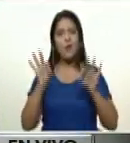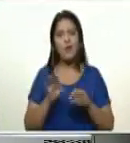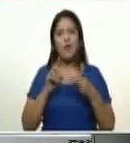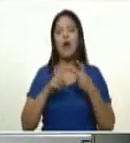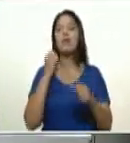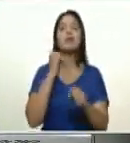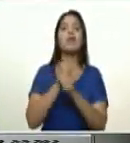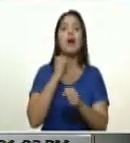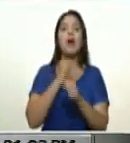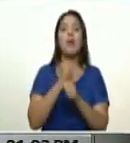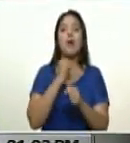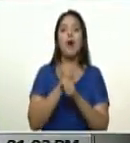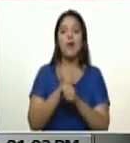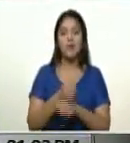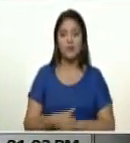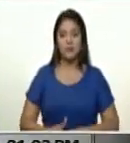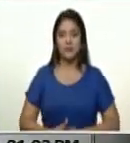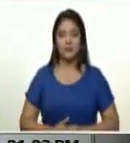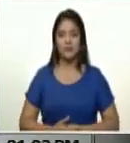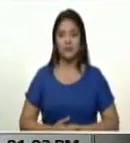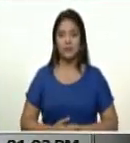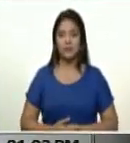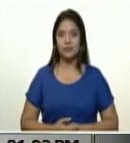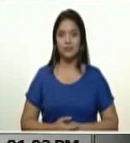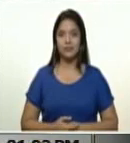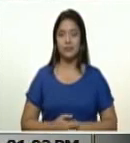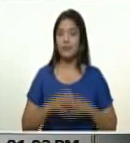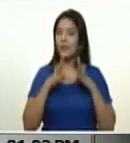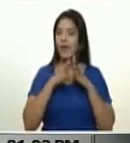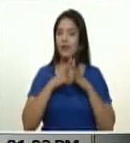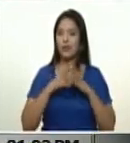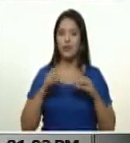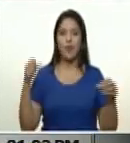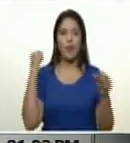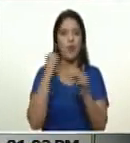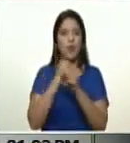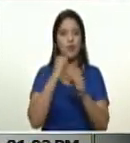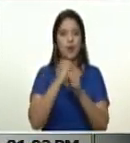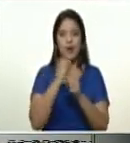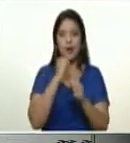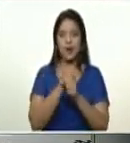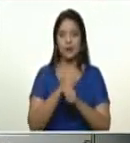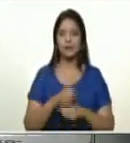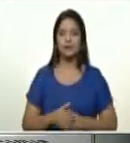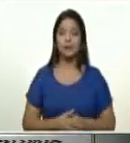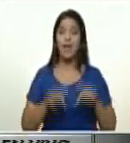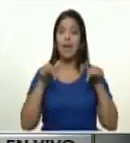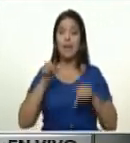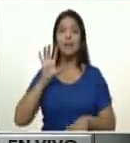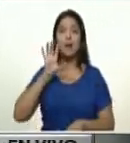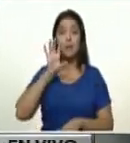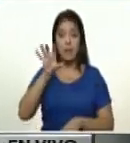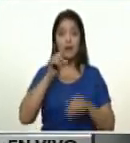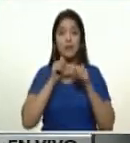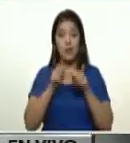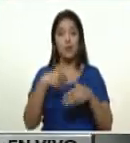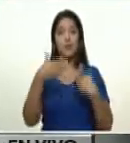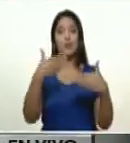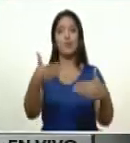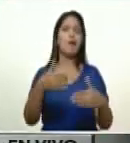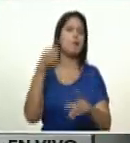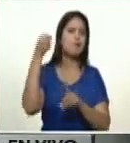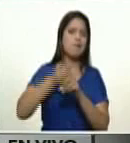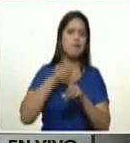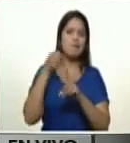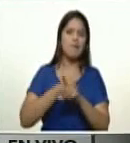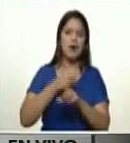solo con el trabajo de las trabajadoras y los trabajadores, esta patria seguirá, mira, echando